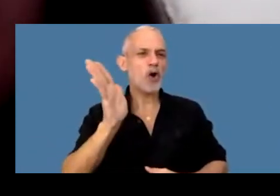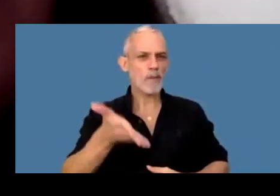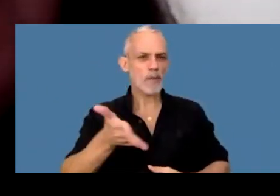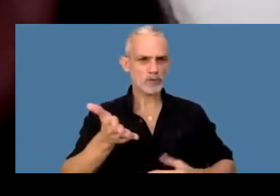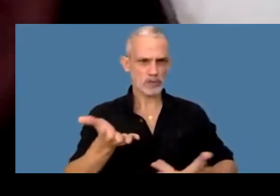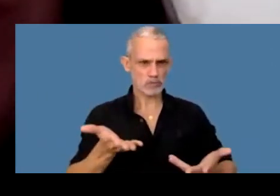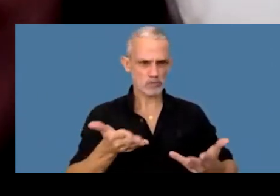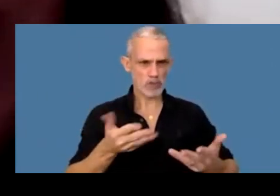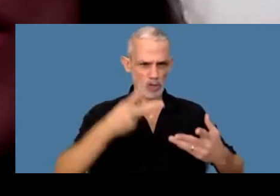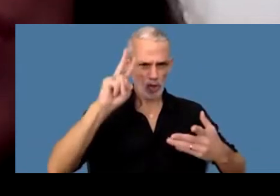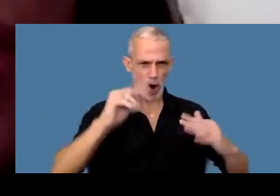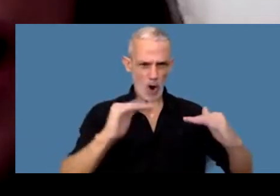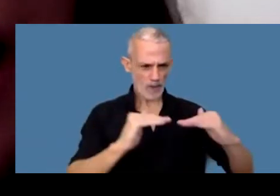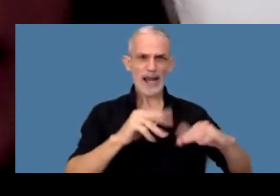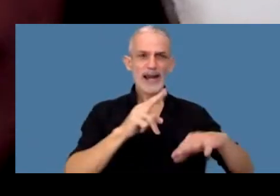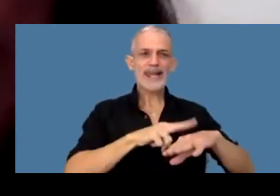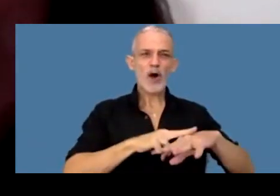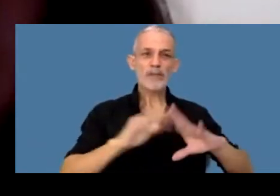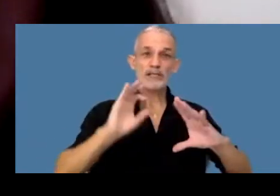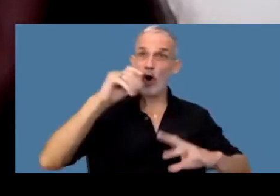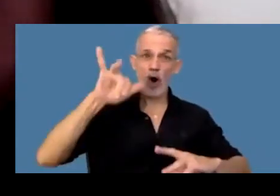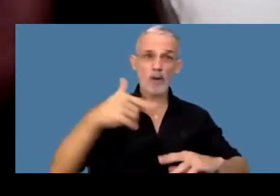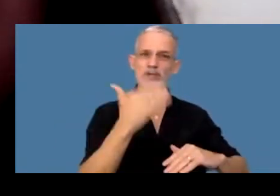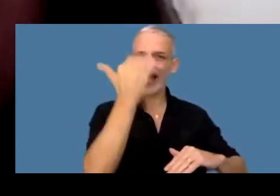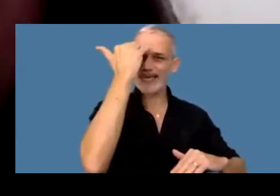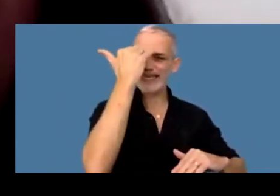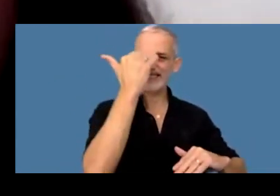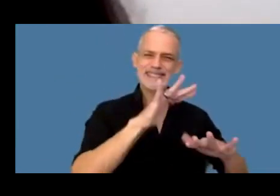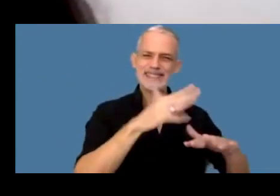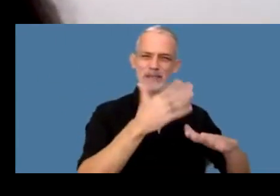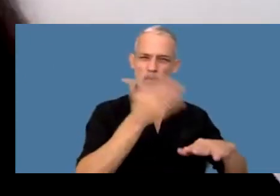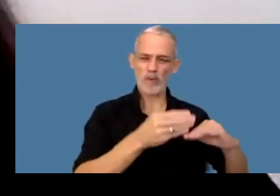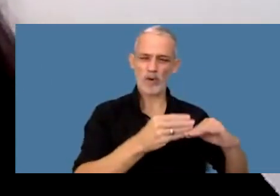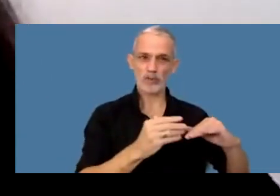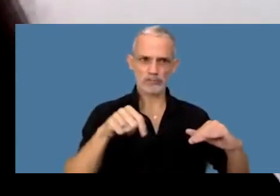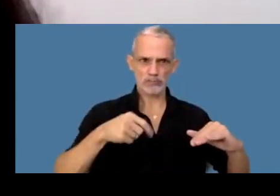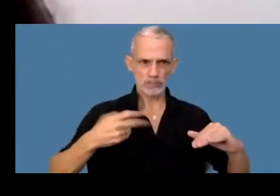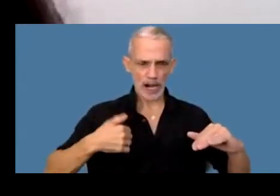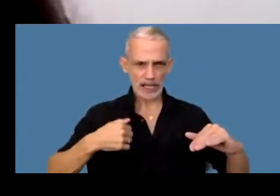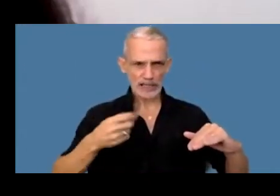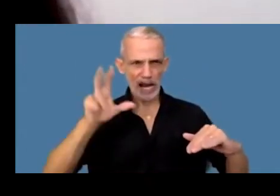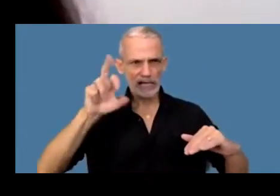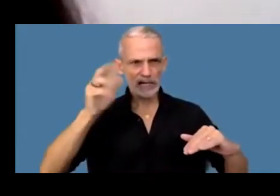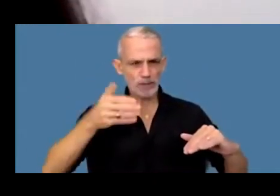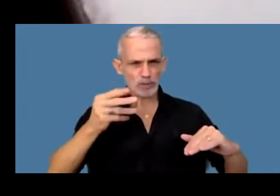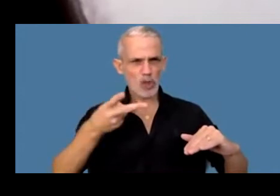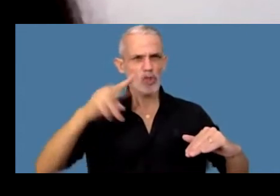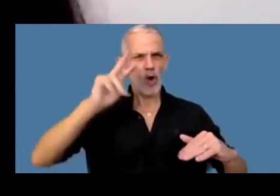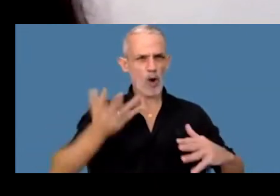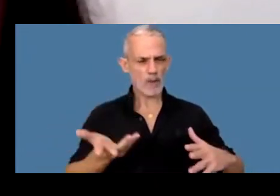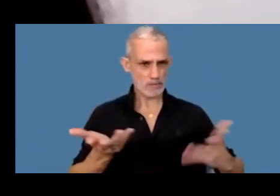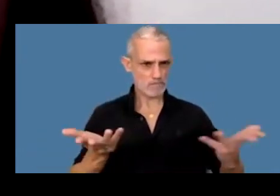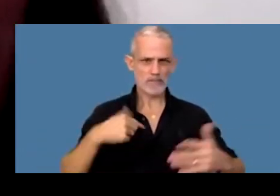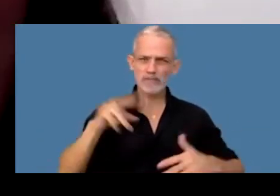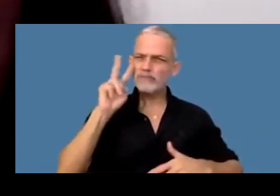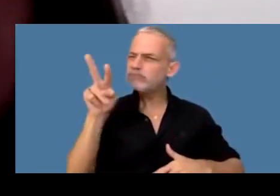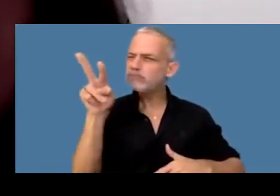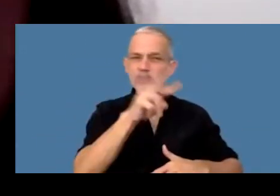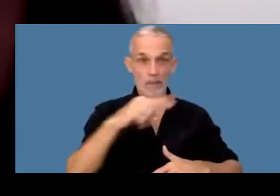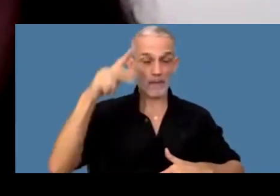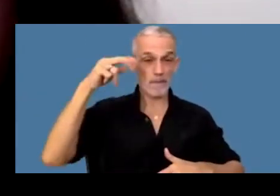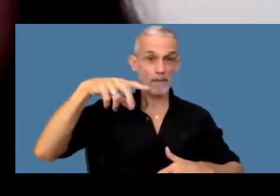de embarazos, a la hora del nacimiento, el porcentaje de cesáreas no debería superar el 10